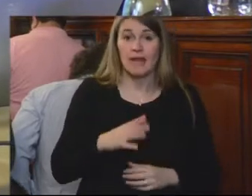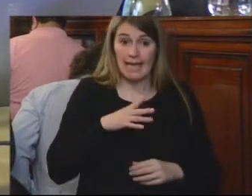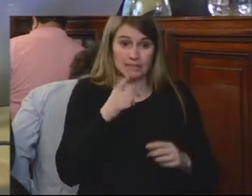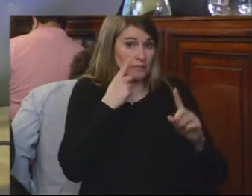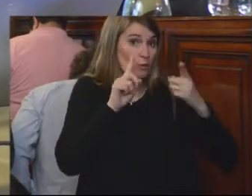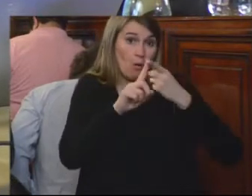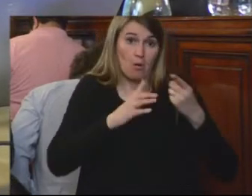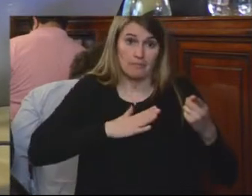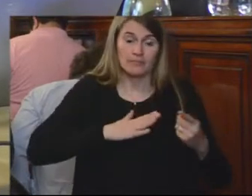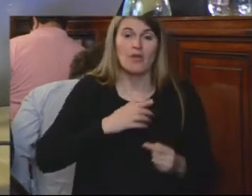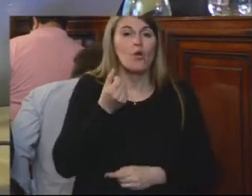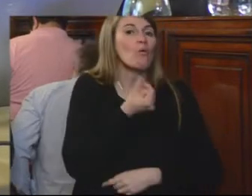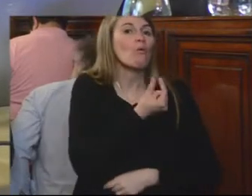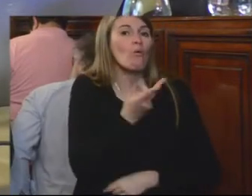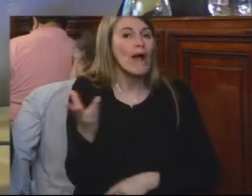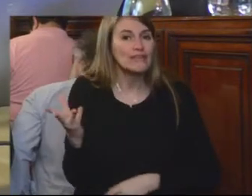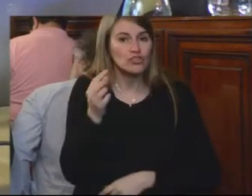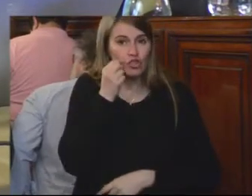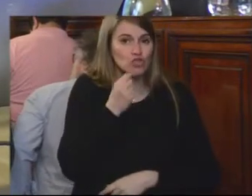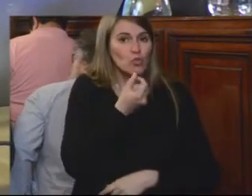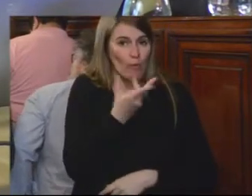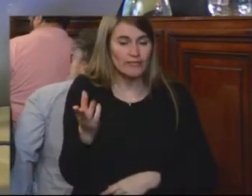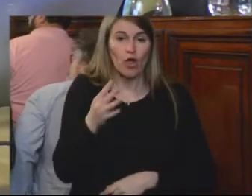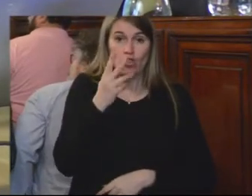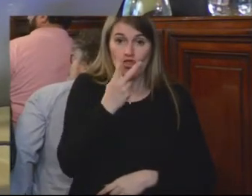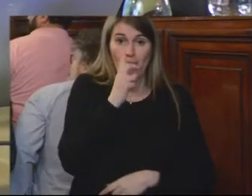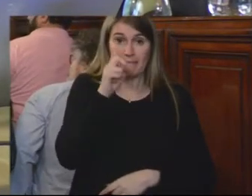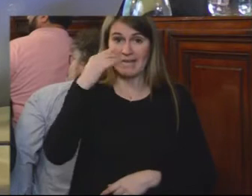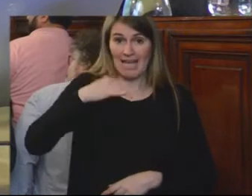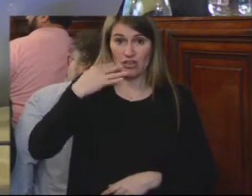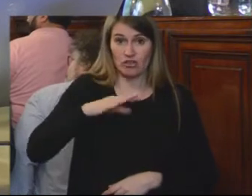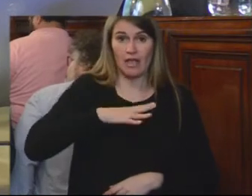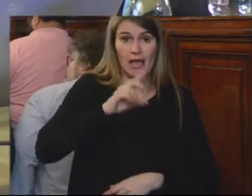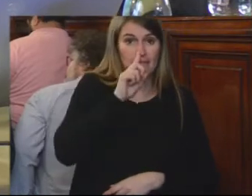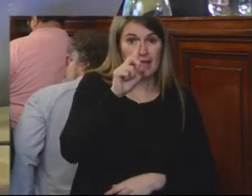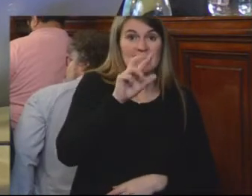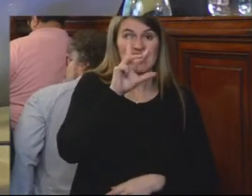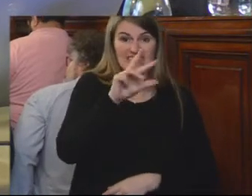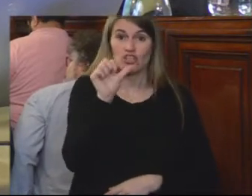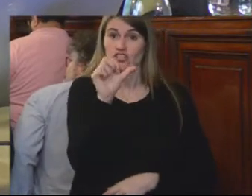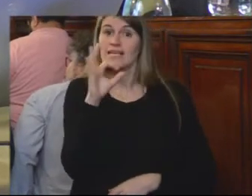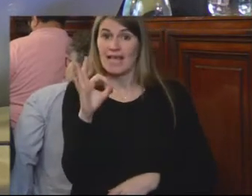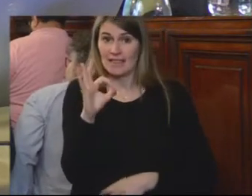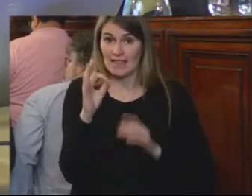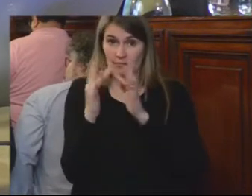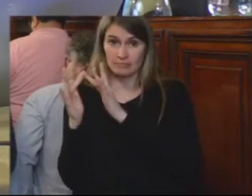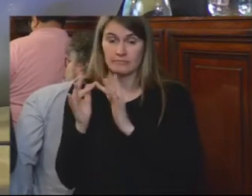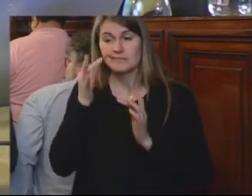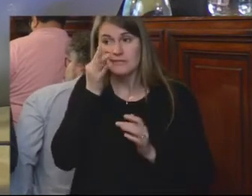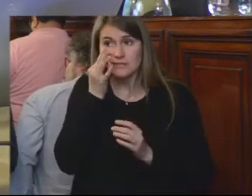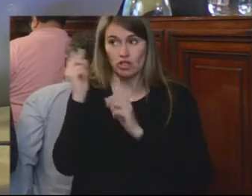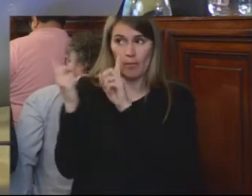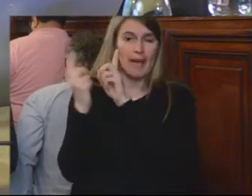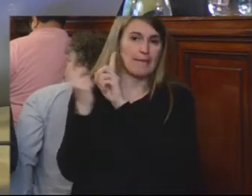tener una dimensión numérica en 2014 se establecieron 1.360 contactos con testigos en